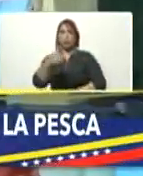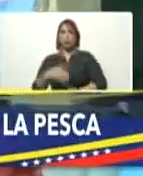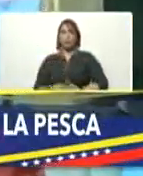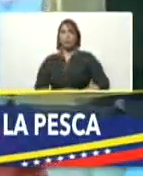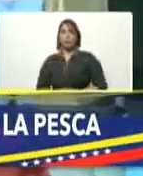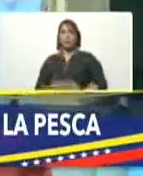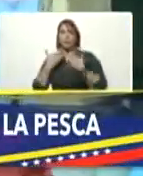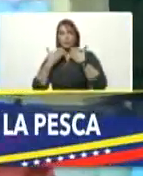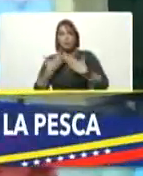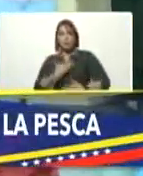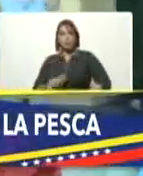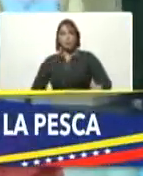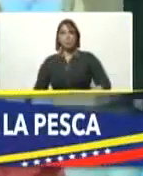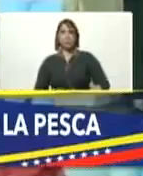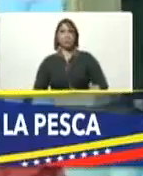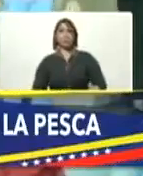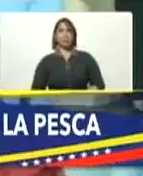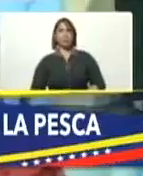Gracias, señor presidente.